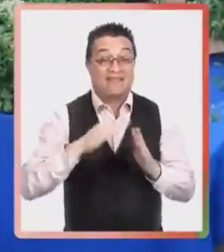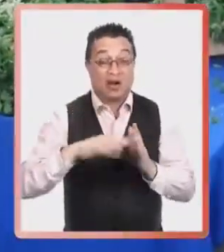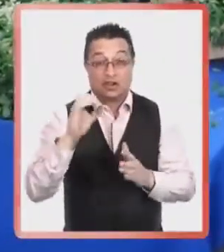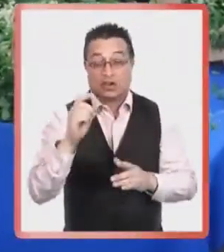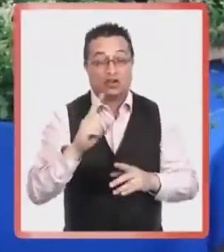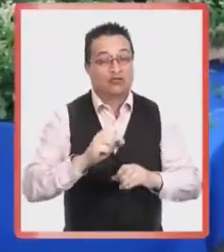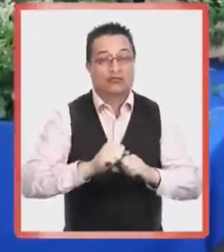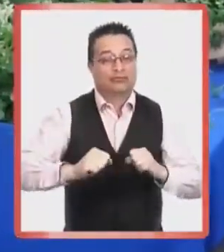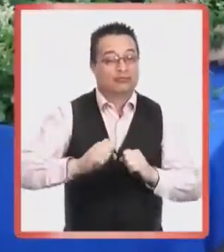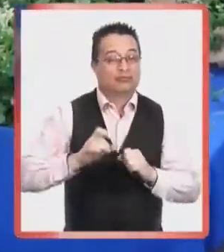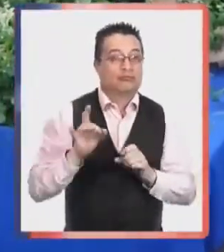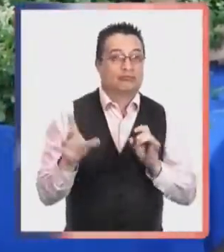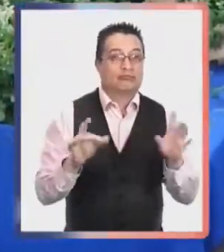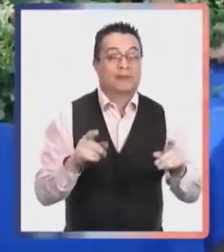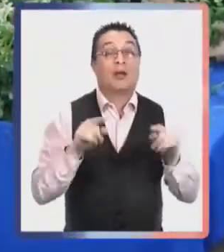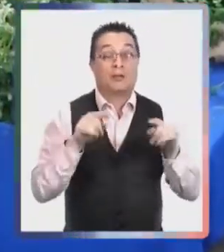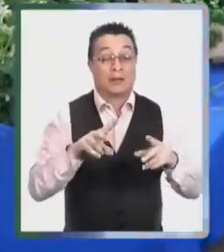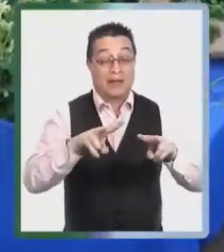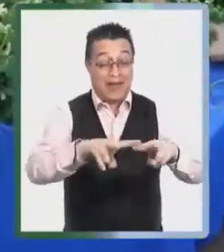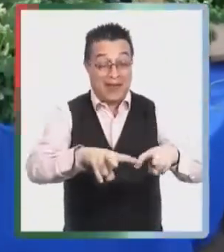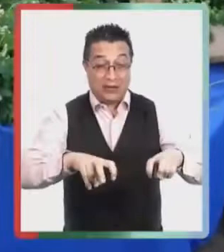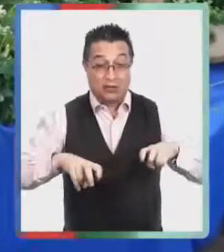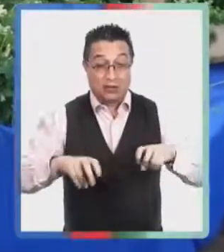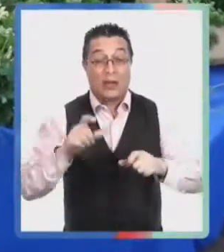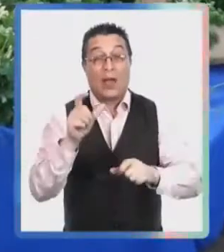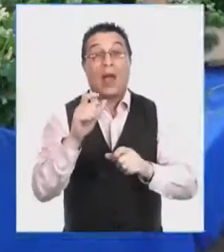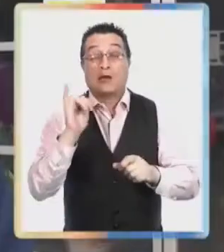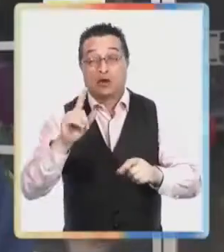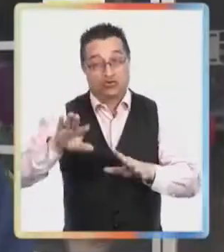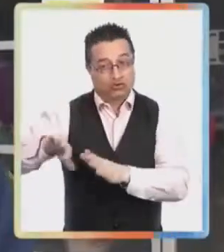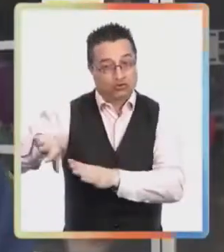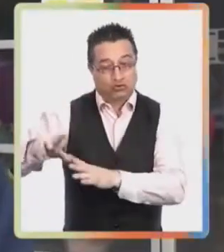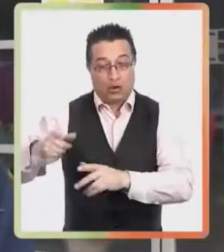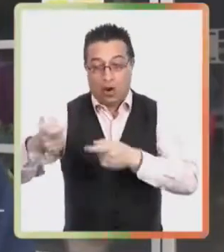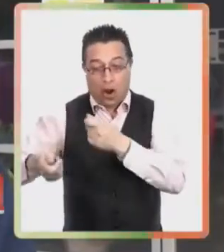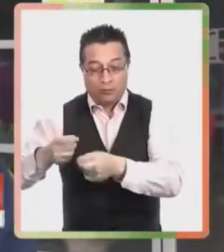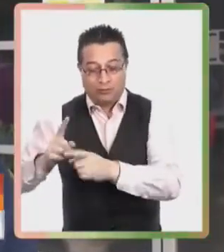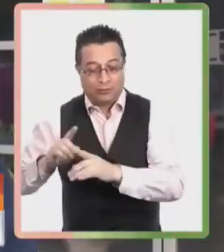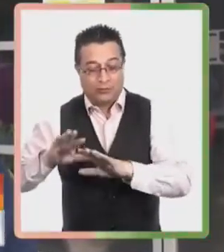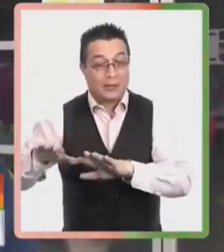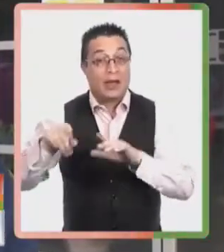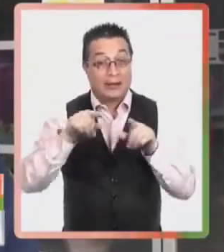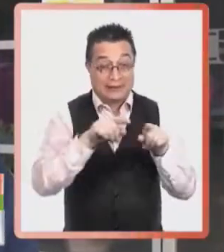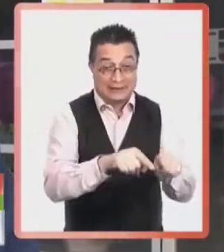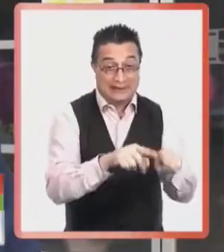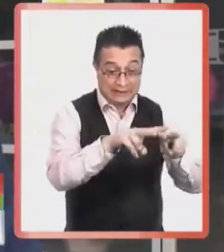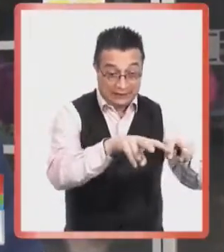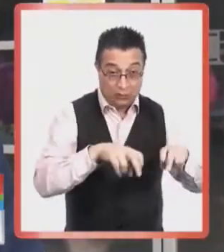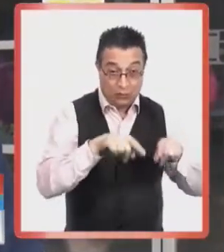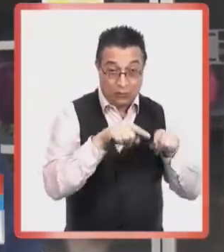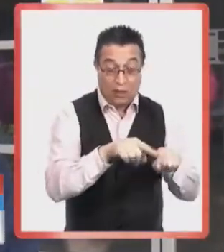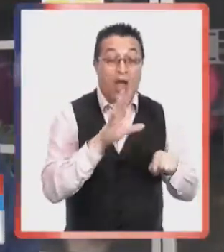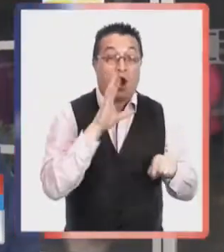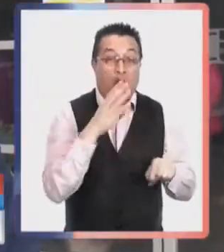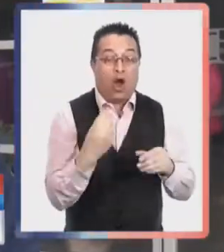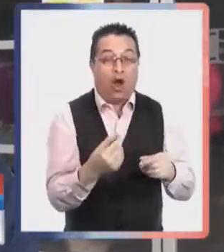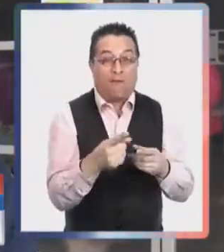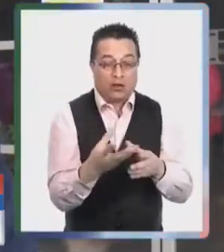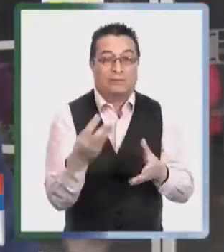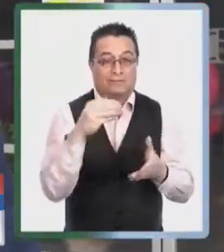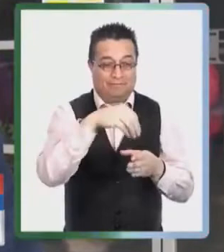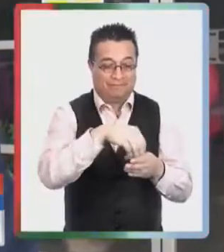cero. Desde el punto de vista más del agricultor y no del consumidor, sí es importante mencionar que obviamente la incorporación